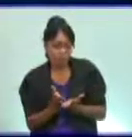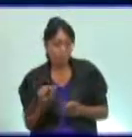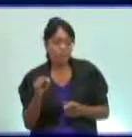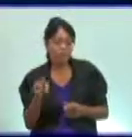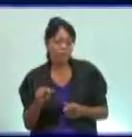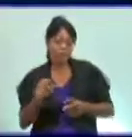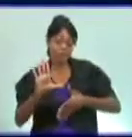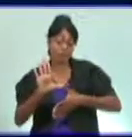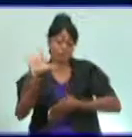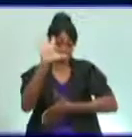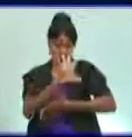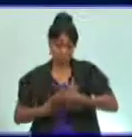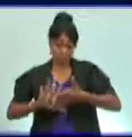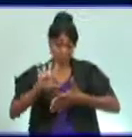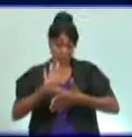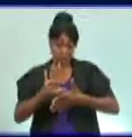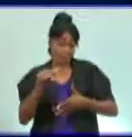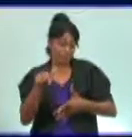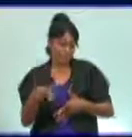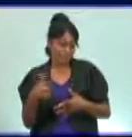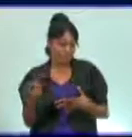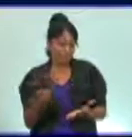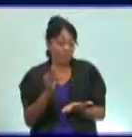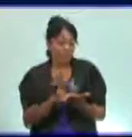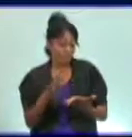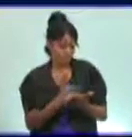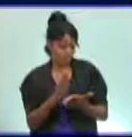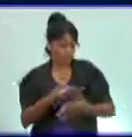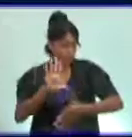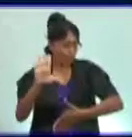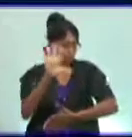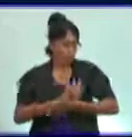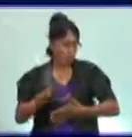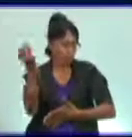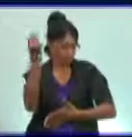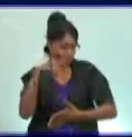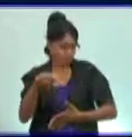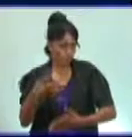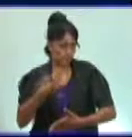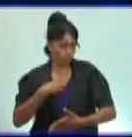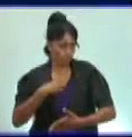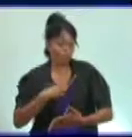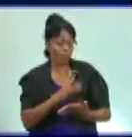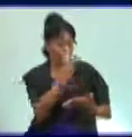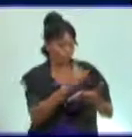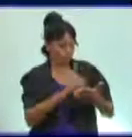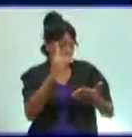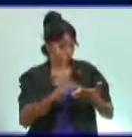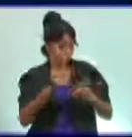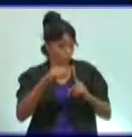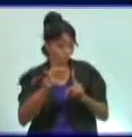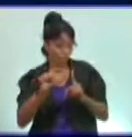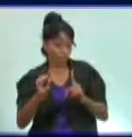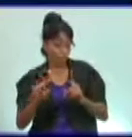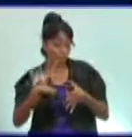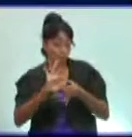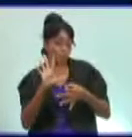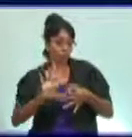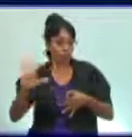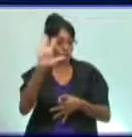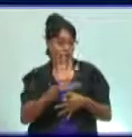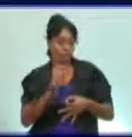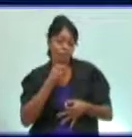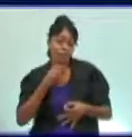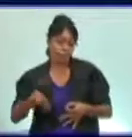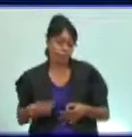Geográfico Escolar o la Antología de Mapas, sabemos que la tienen indistintamente. El Diccionario de Términos Geográficos, por si hay algún término que no